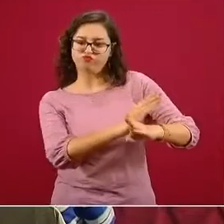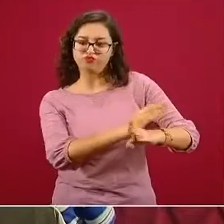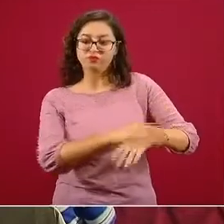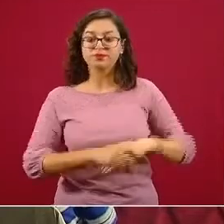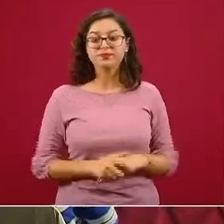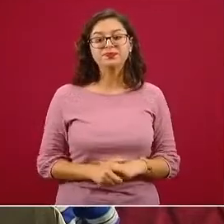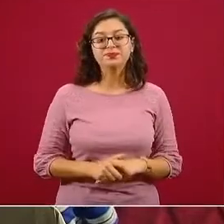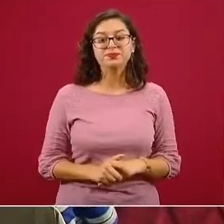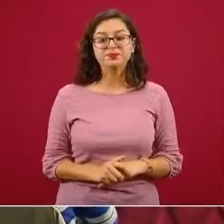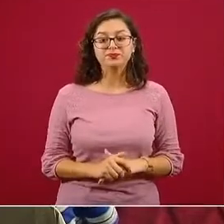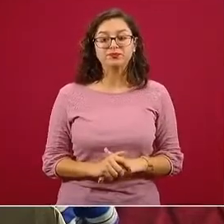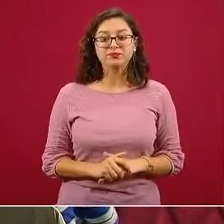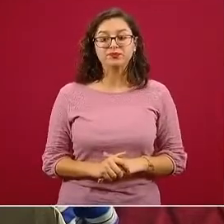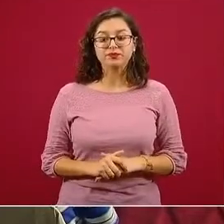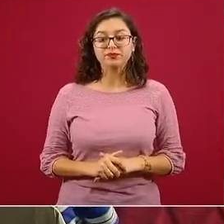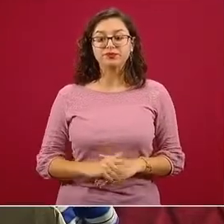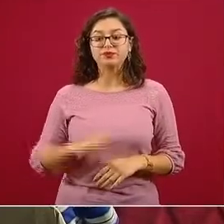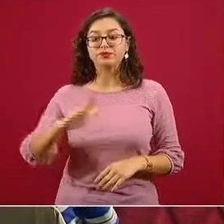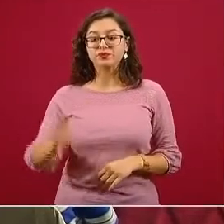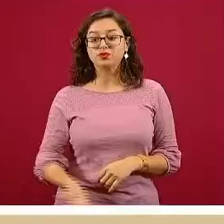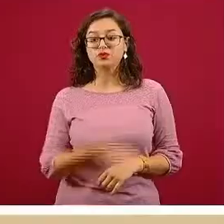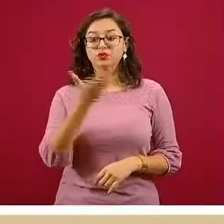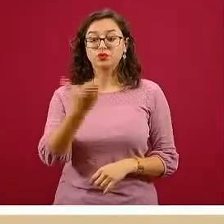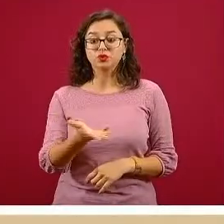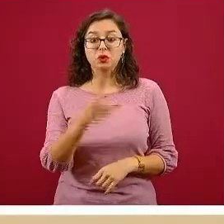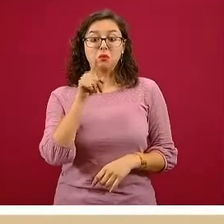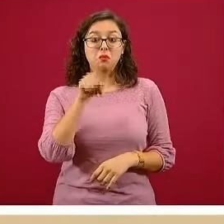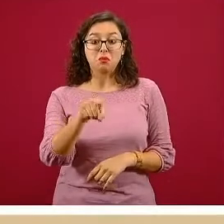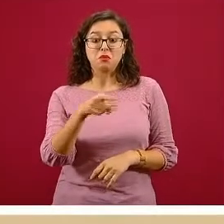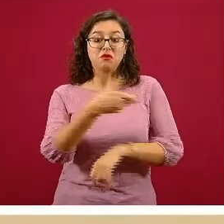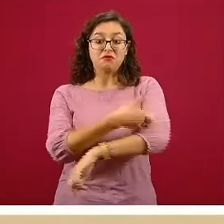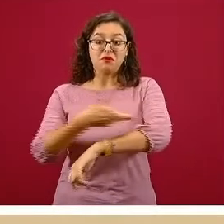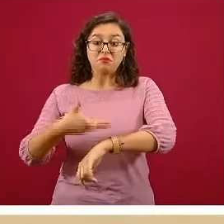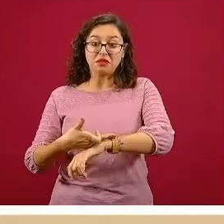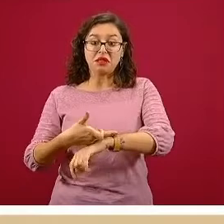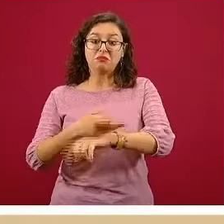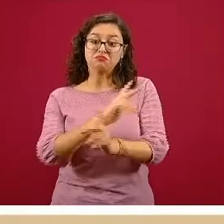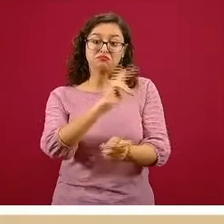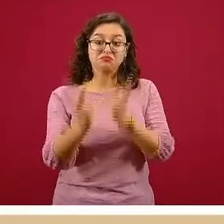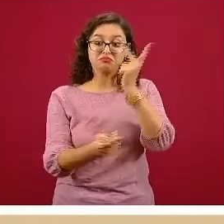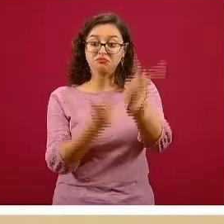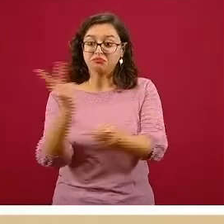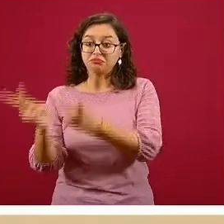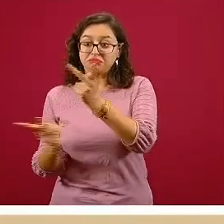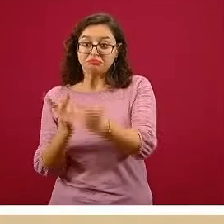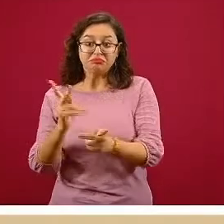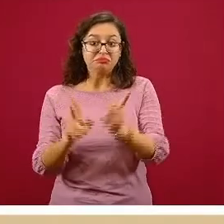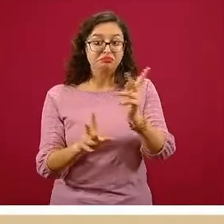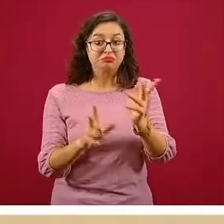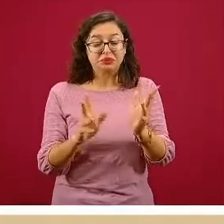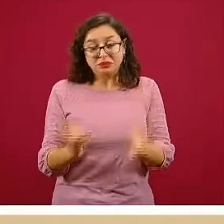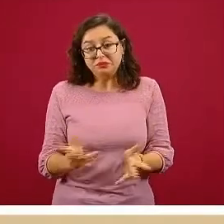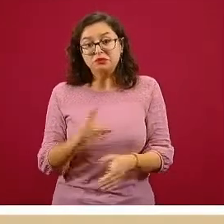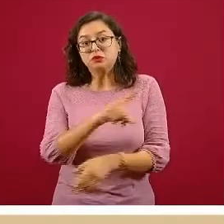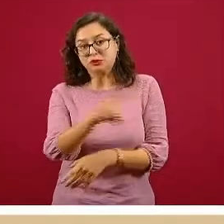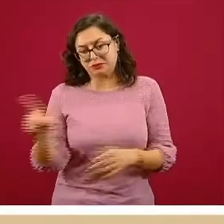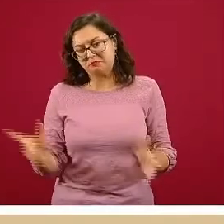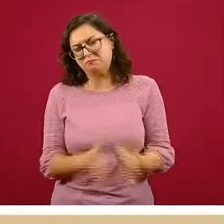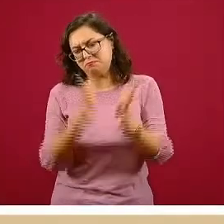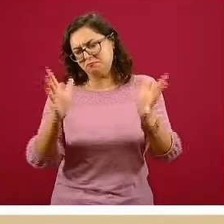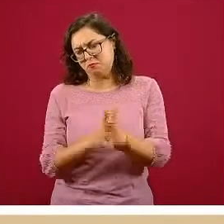Y bueno, si usted o cualquiera de su familia es seleccionado para esta encuesta, esperamos contar con su